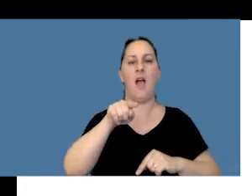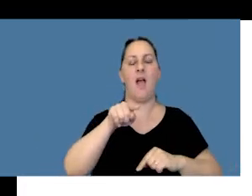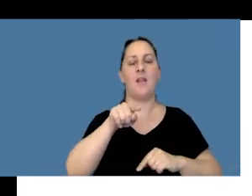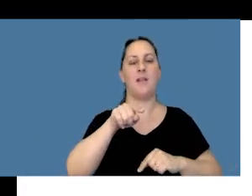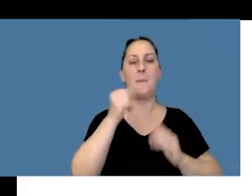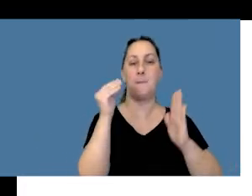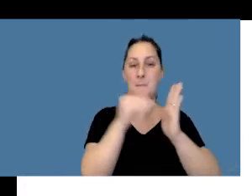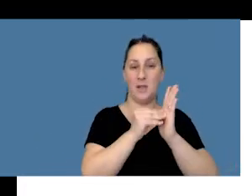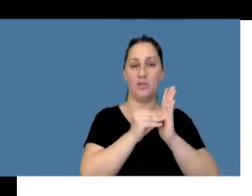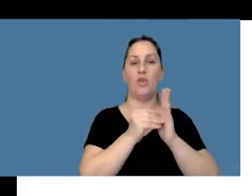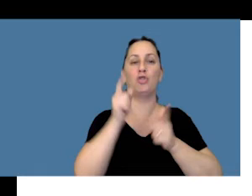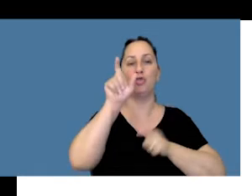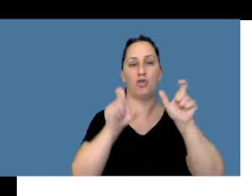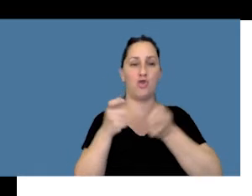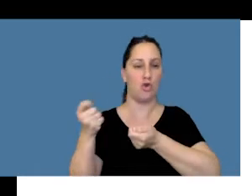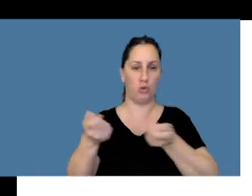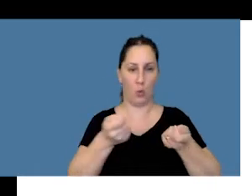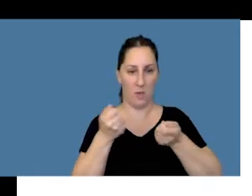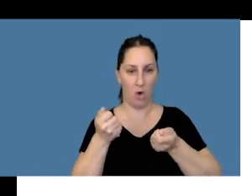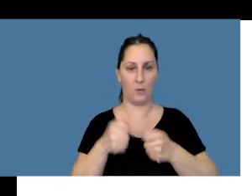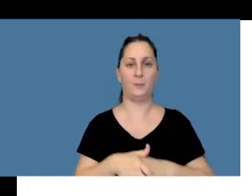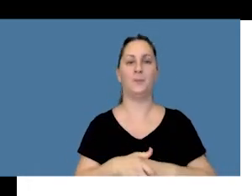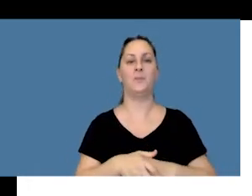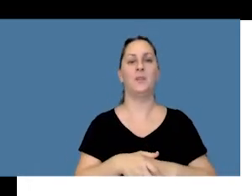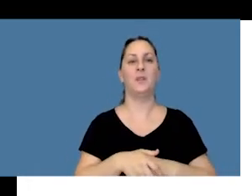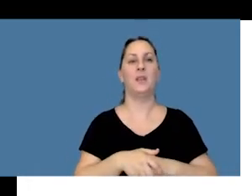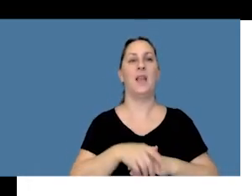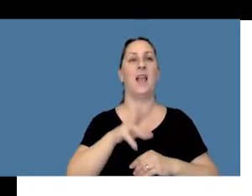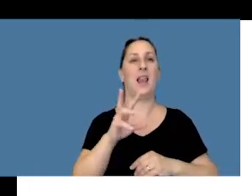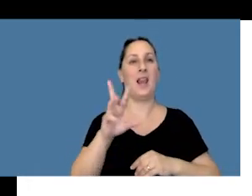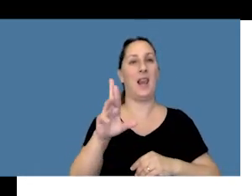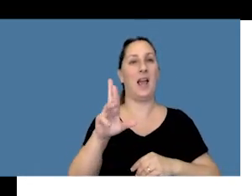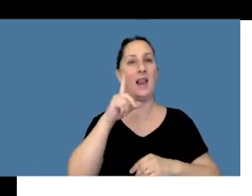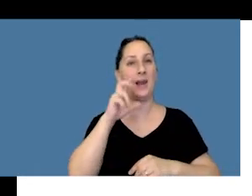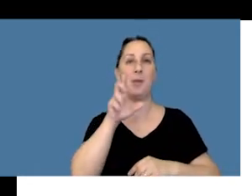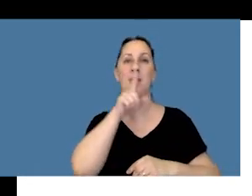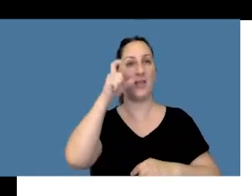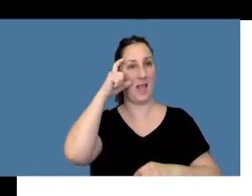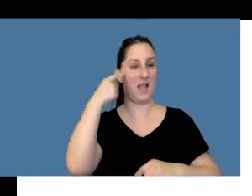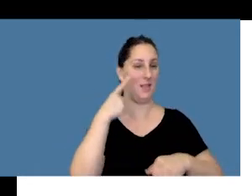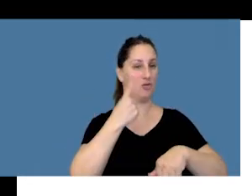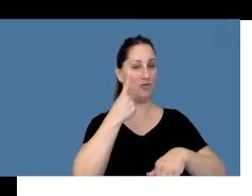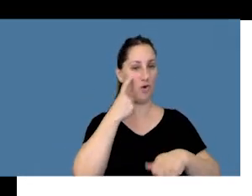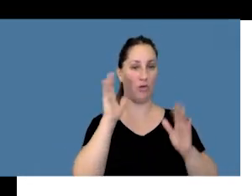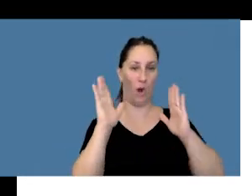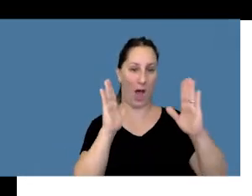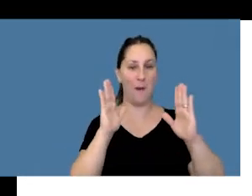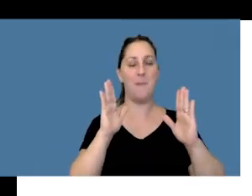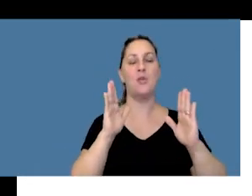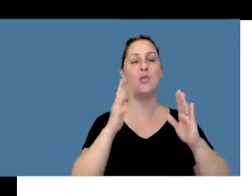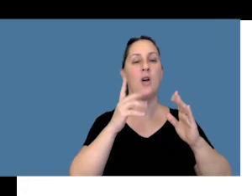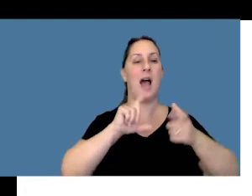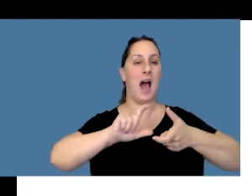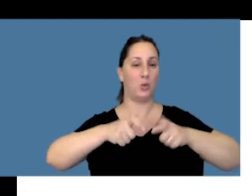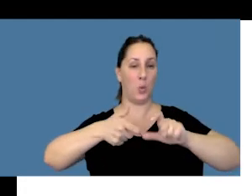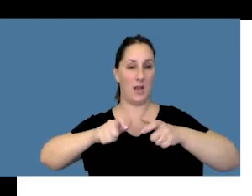al consumidor. Es decir que en este caso, el RIPTE, que era el parámetro anterior para considerar las